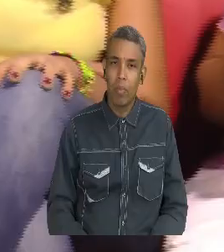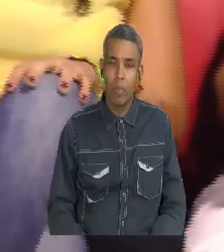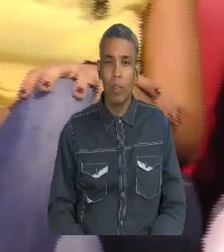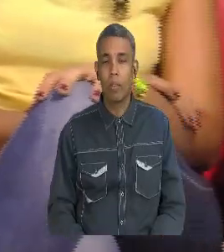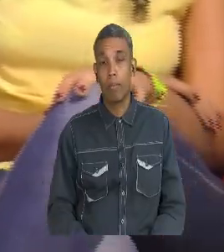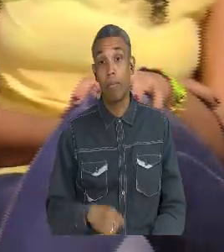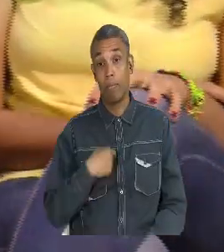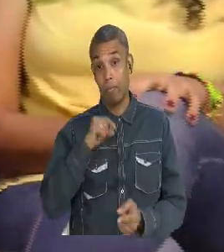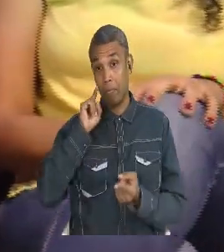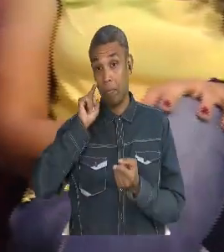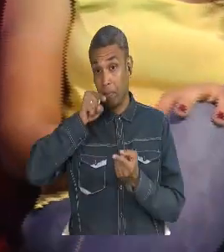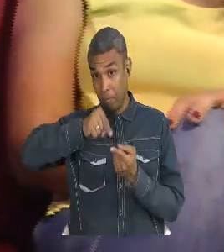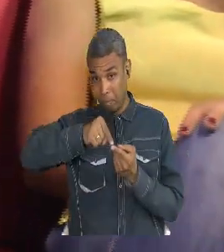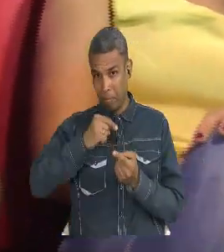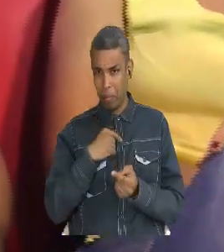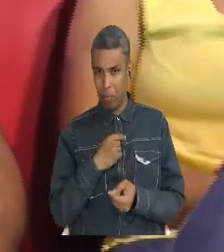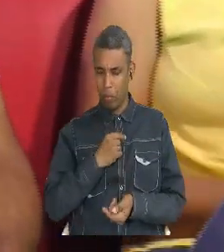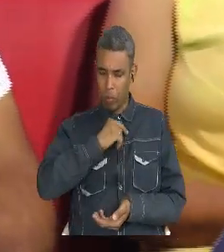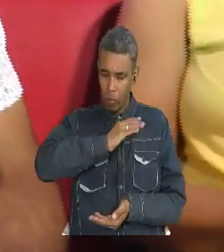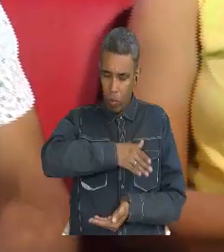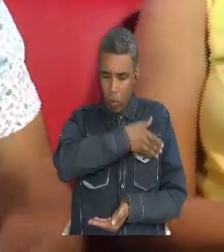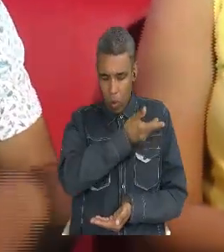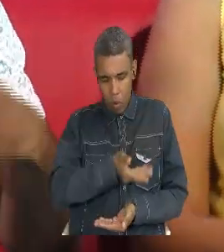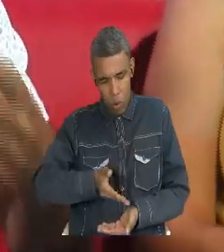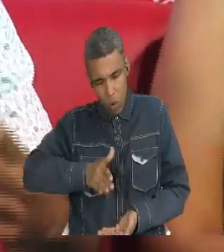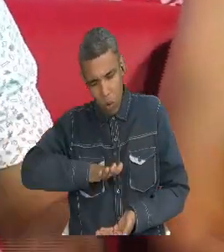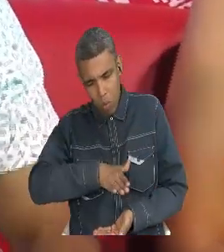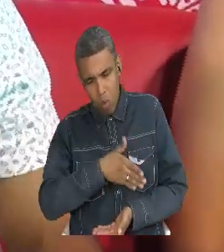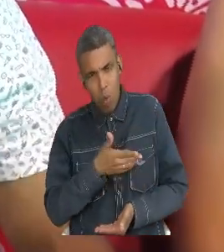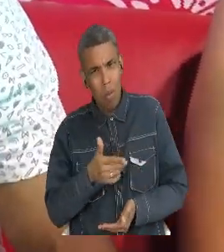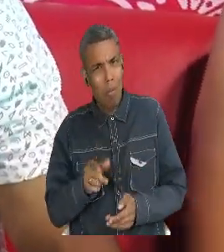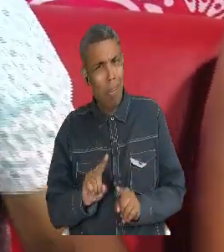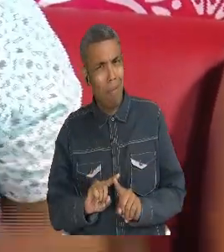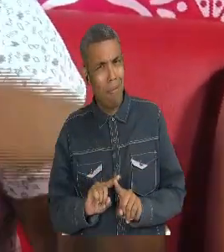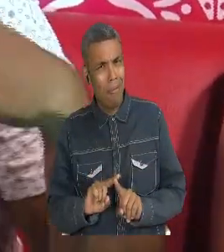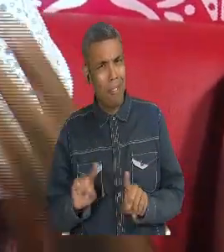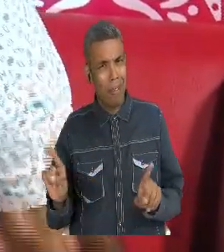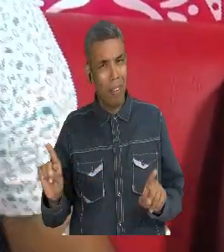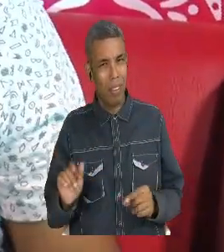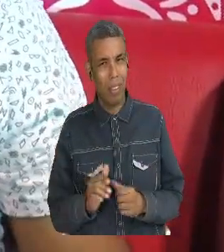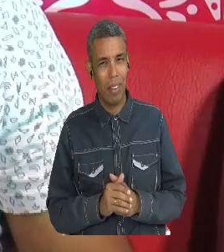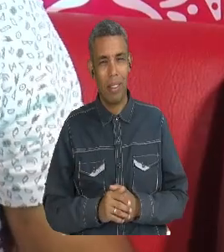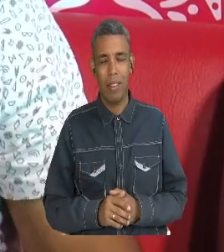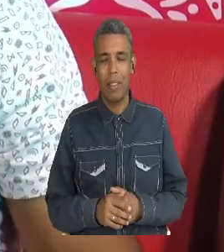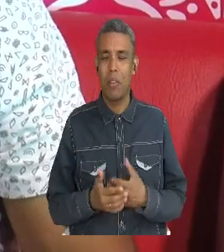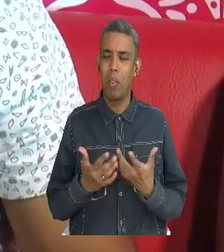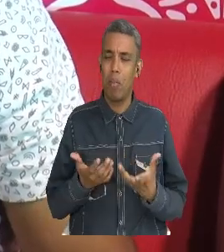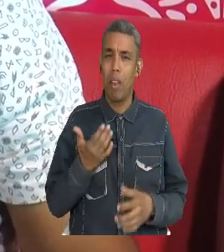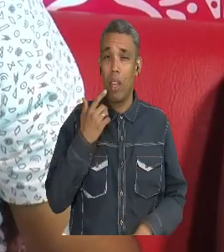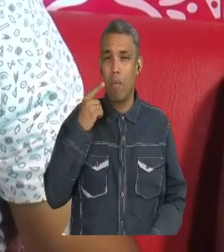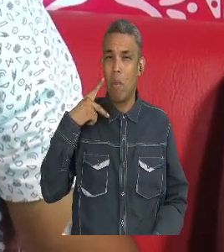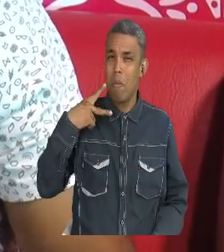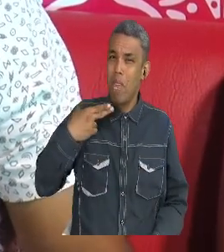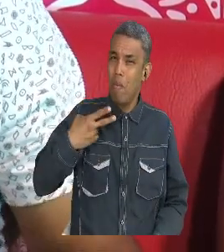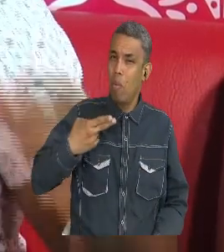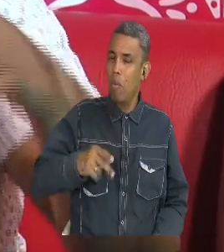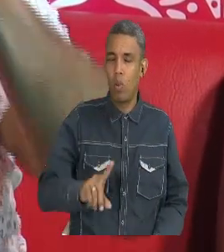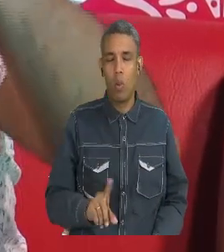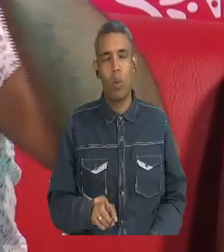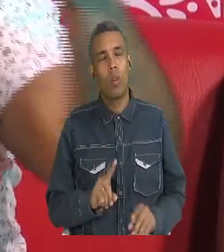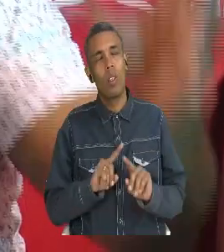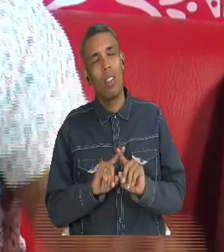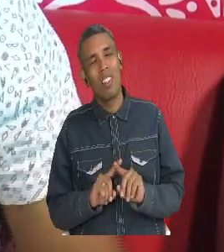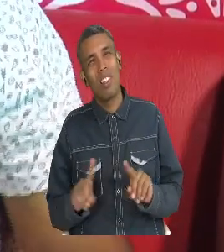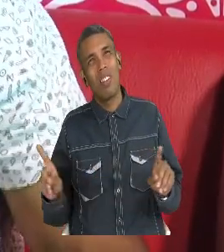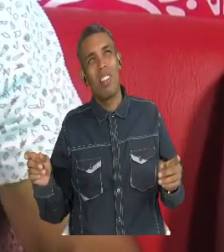una canción que sea algo diferente, que no lo popular o como digamos lo que siempre graban, sino una canción que pase